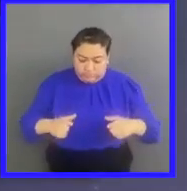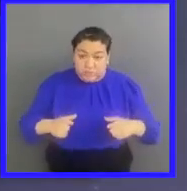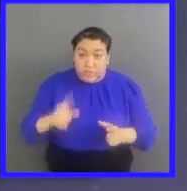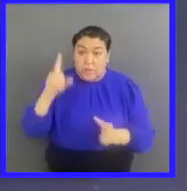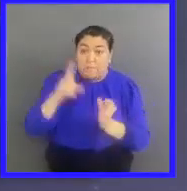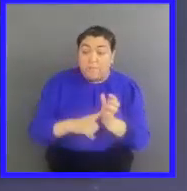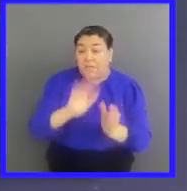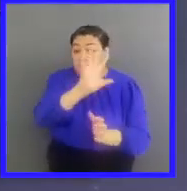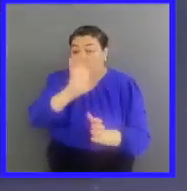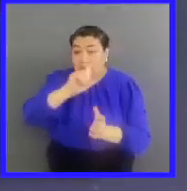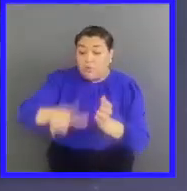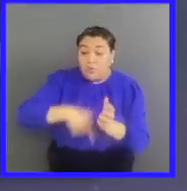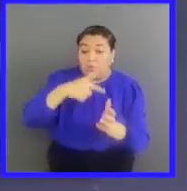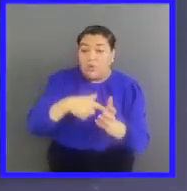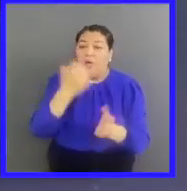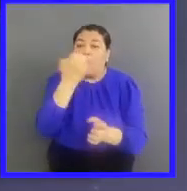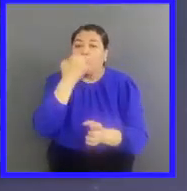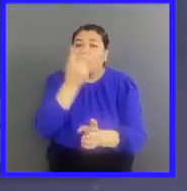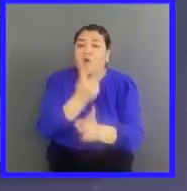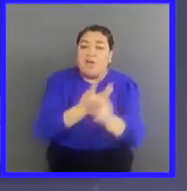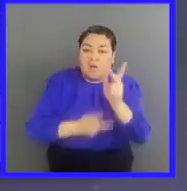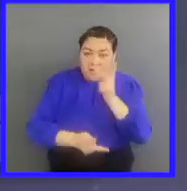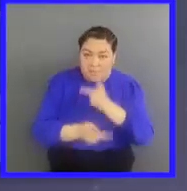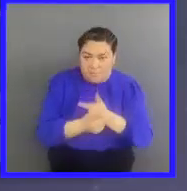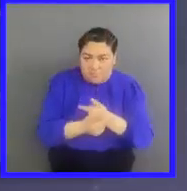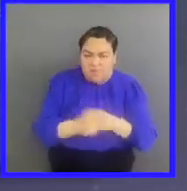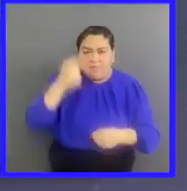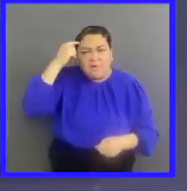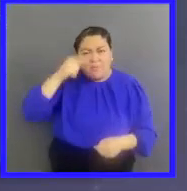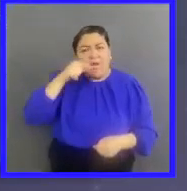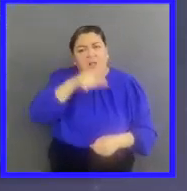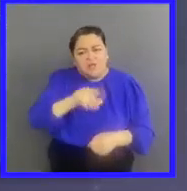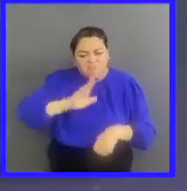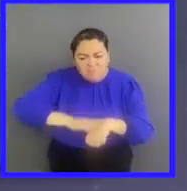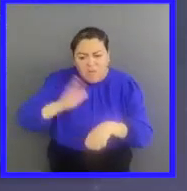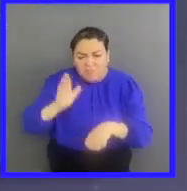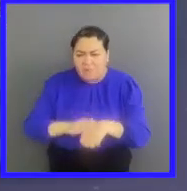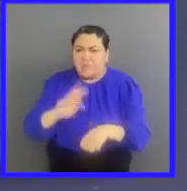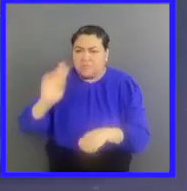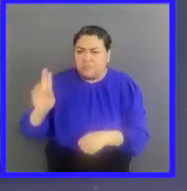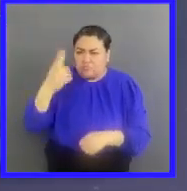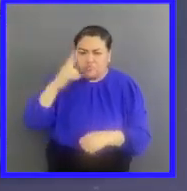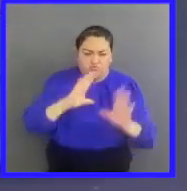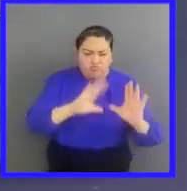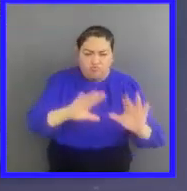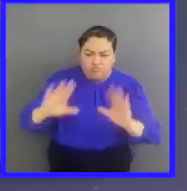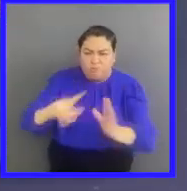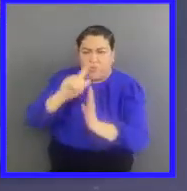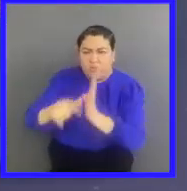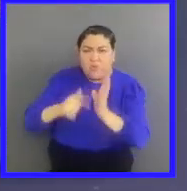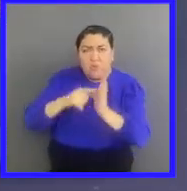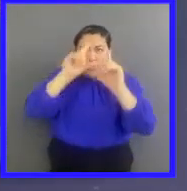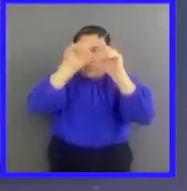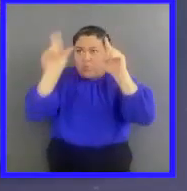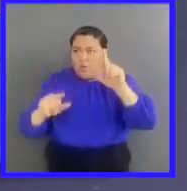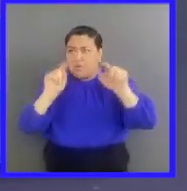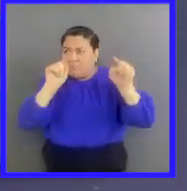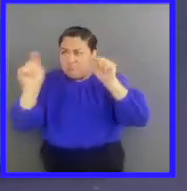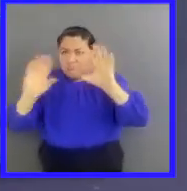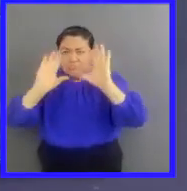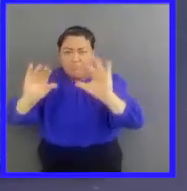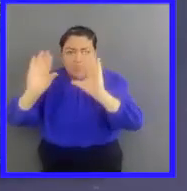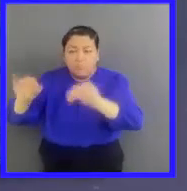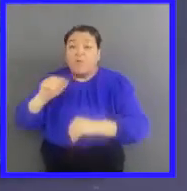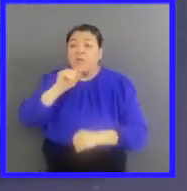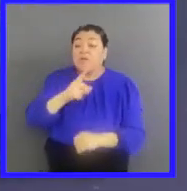educación media superior para fortalecer la presencia de la universidad en diversas regiones. Destaca la inauguración